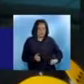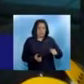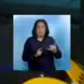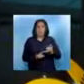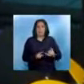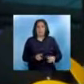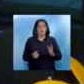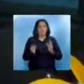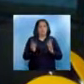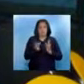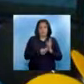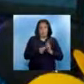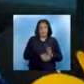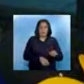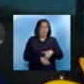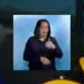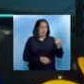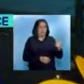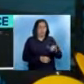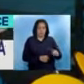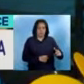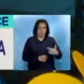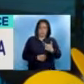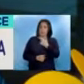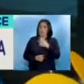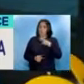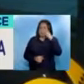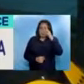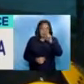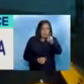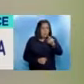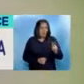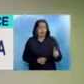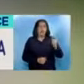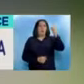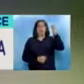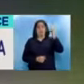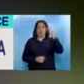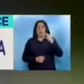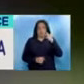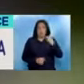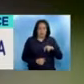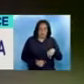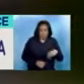a mi yerno, y he visto que ha metido un balazo al aire y que se estaba cayendo.